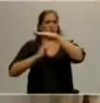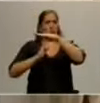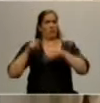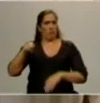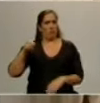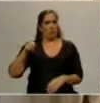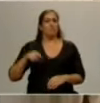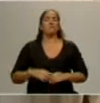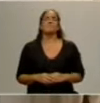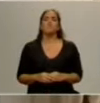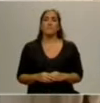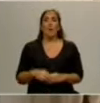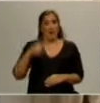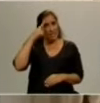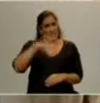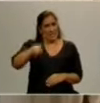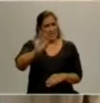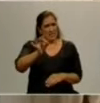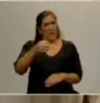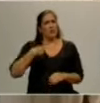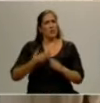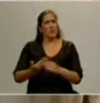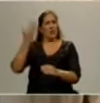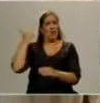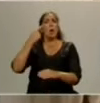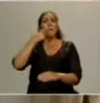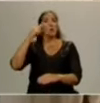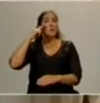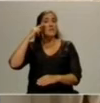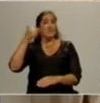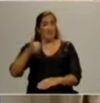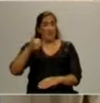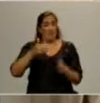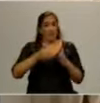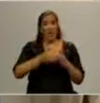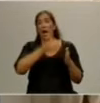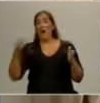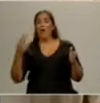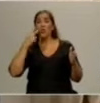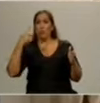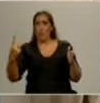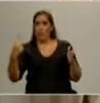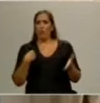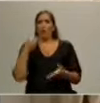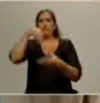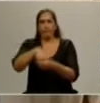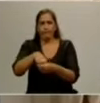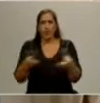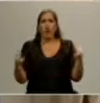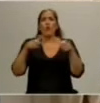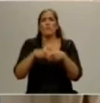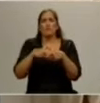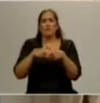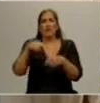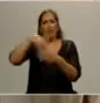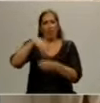saben, yo integré desde el año 1996 hasta el año 2001 la Comisión Bicameral